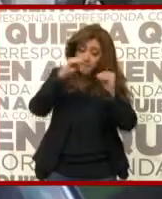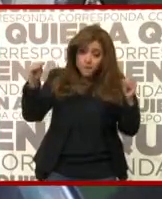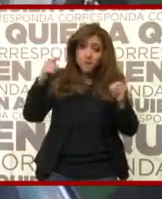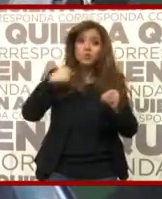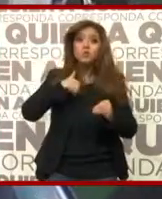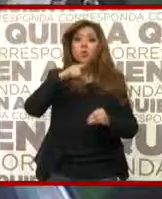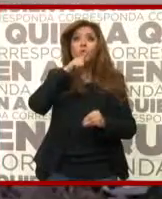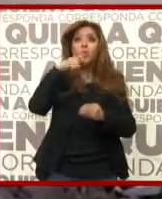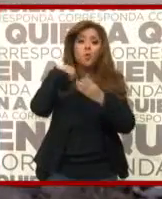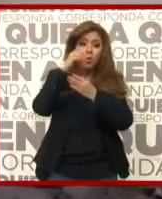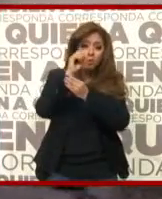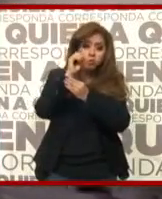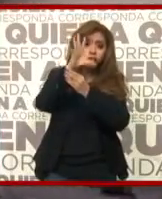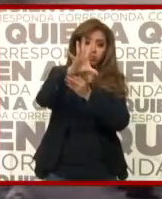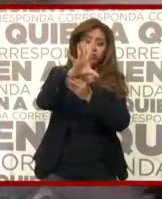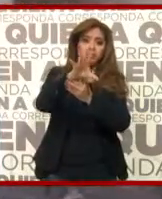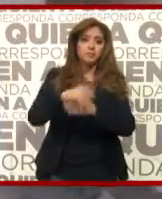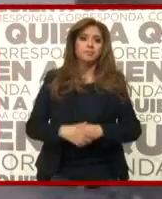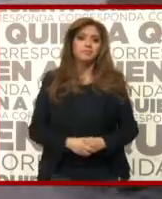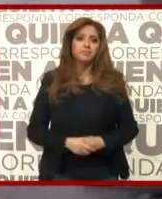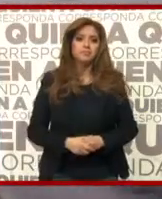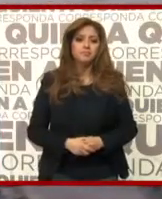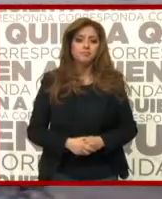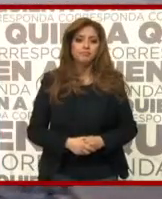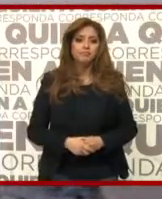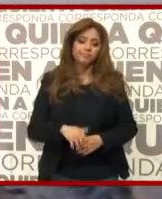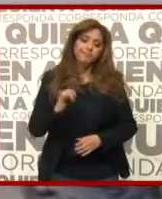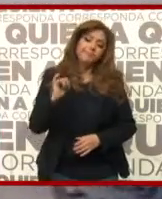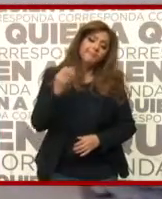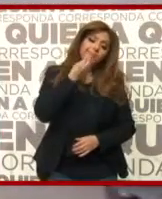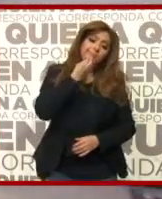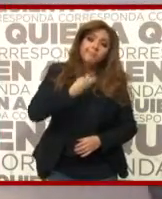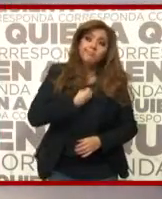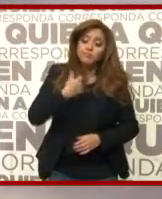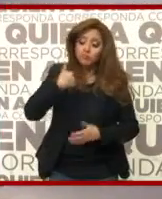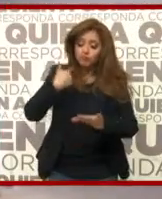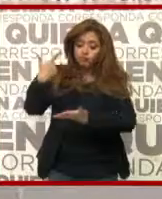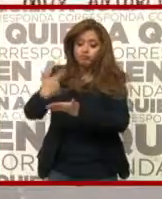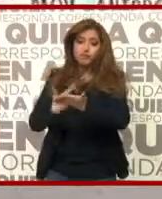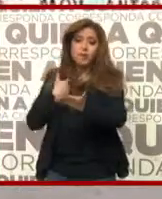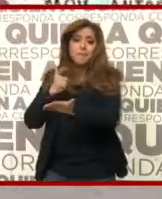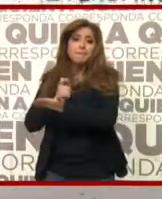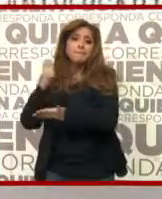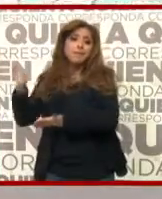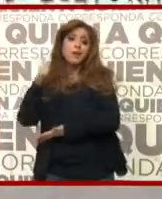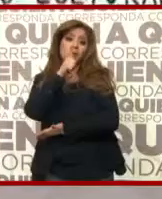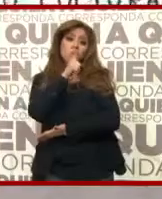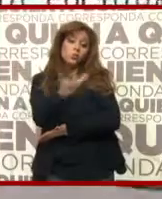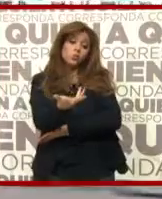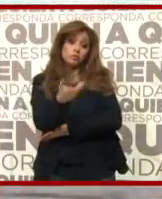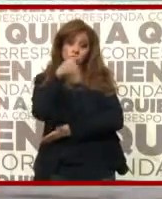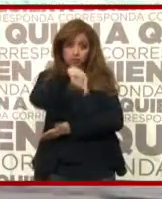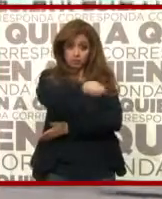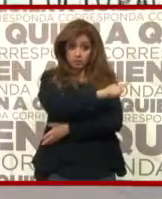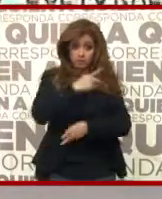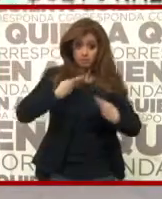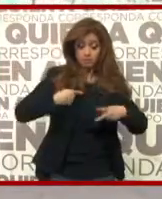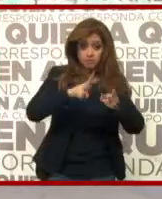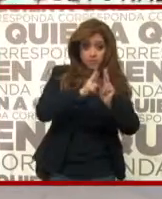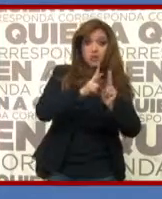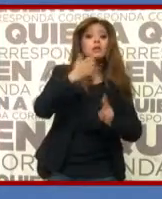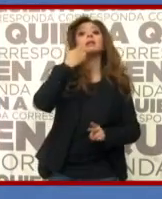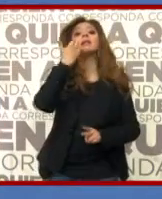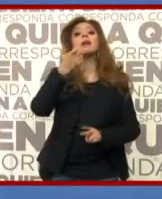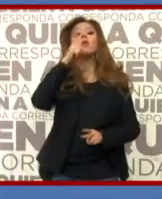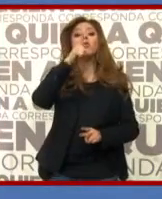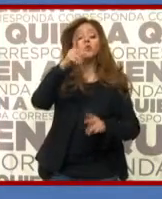de cuentas que se la están cobrando. Sí, eso sí. Los colonos piden a las autoridades que pongan más atención en este sector